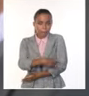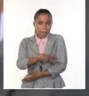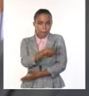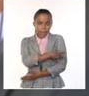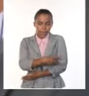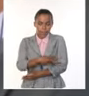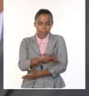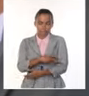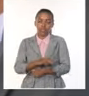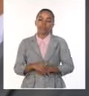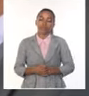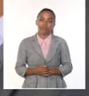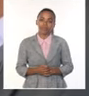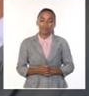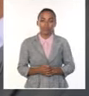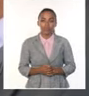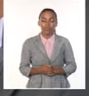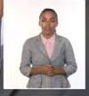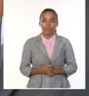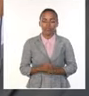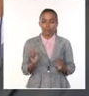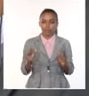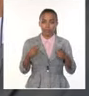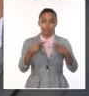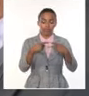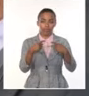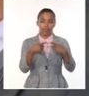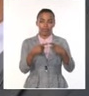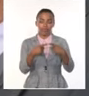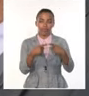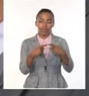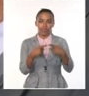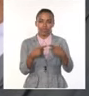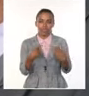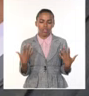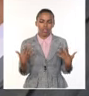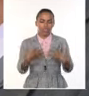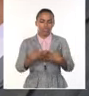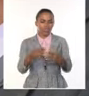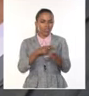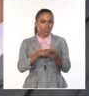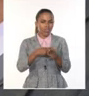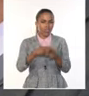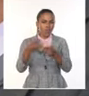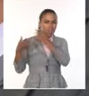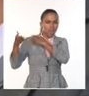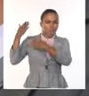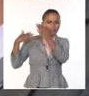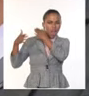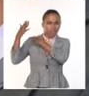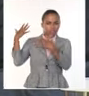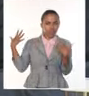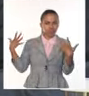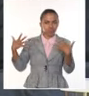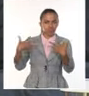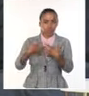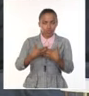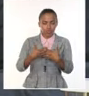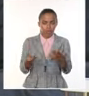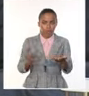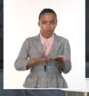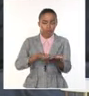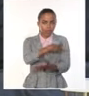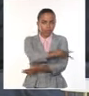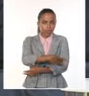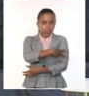miembros, teniendo como premisa las relaciones históricas que nos unen con ese grupo de países.